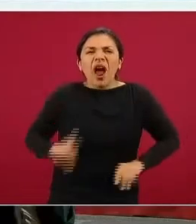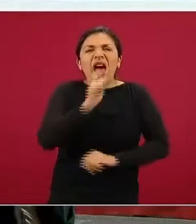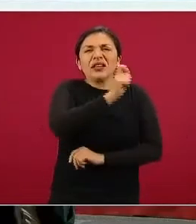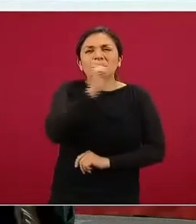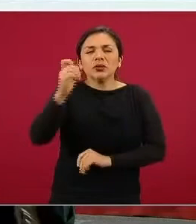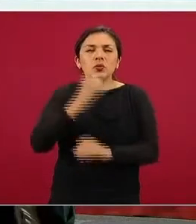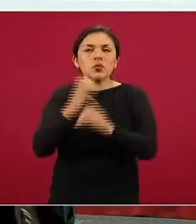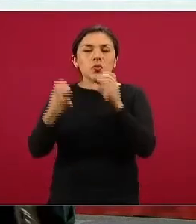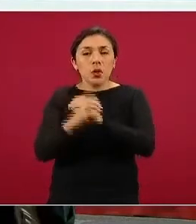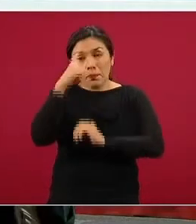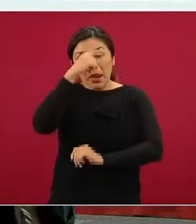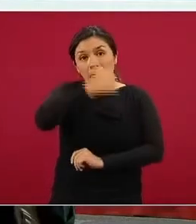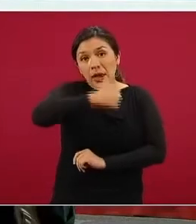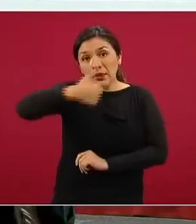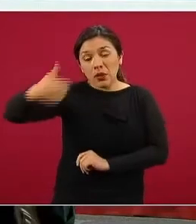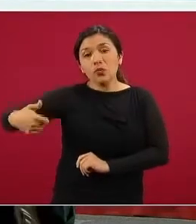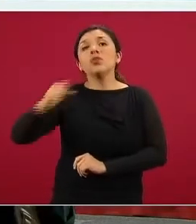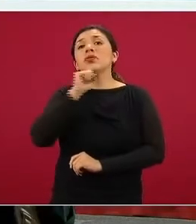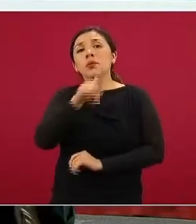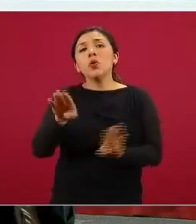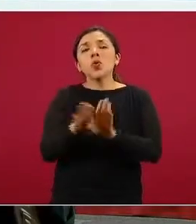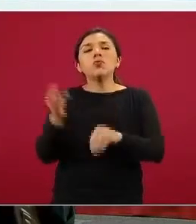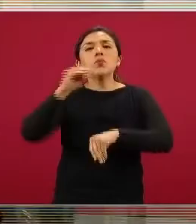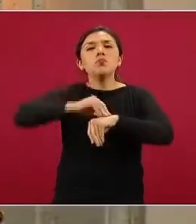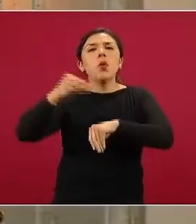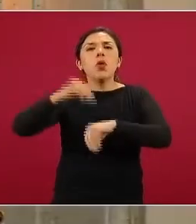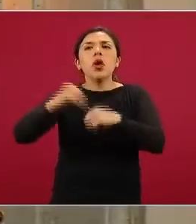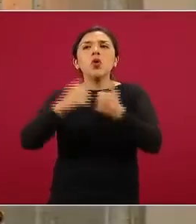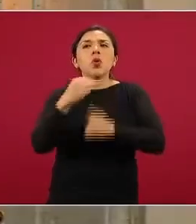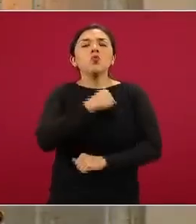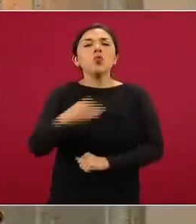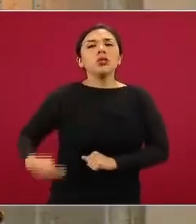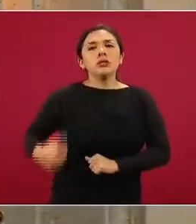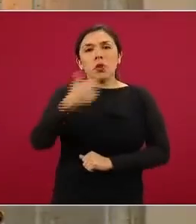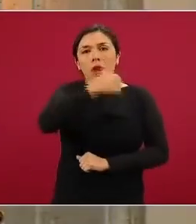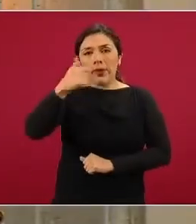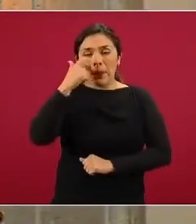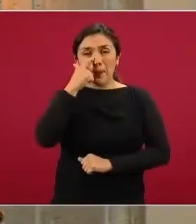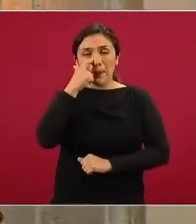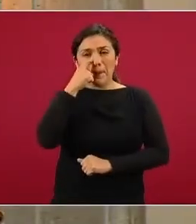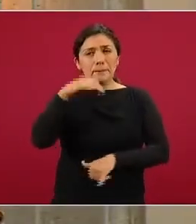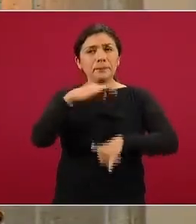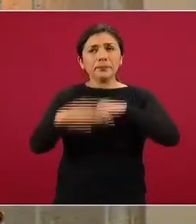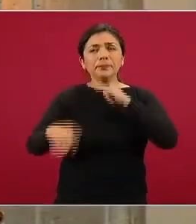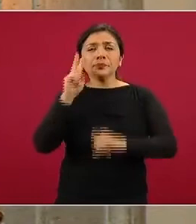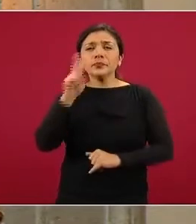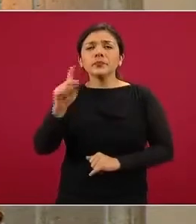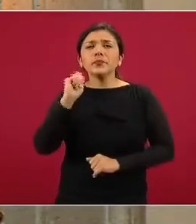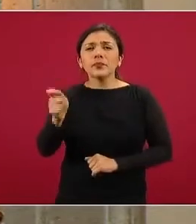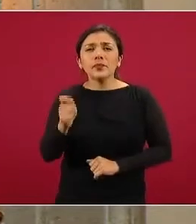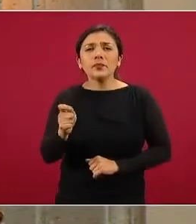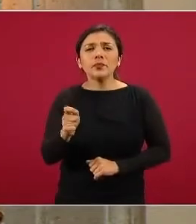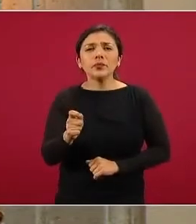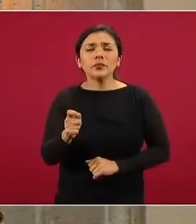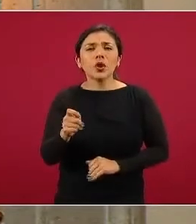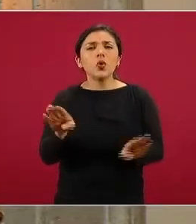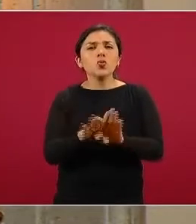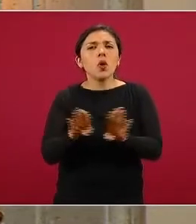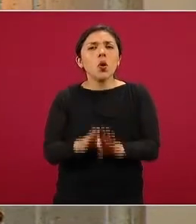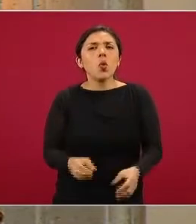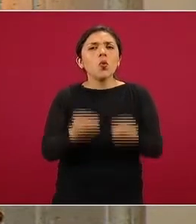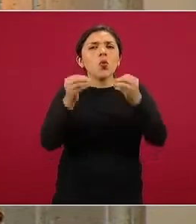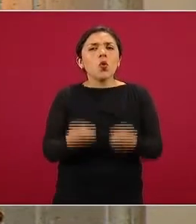para cada una de ellas también el comportamiento por municipio. Veamos finalmente la ocupación